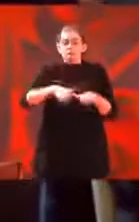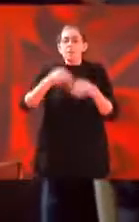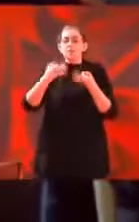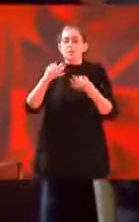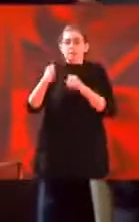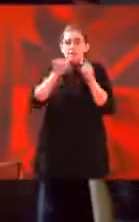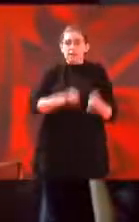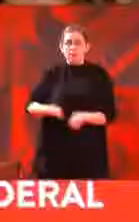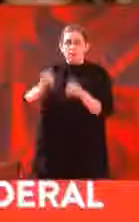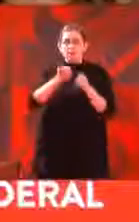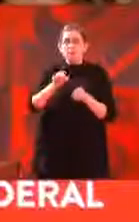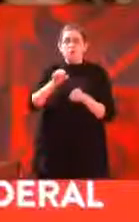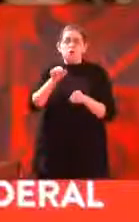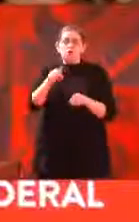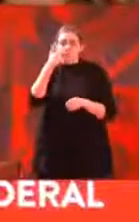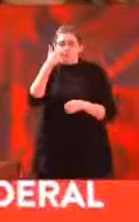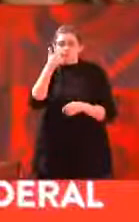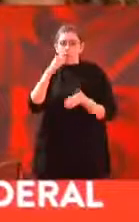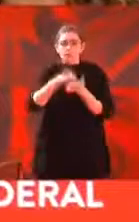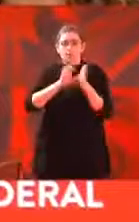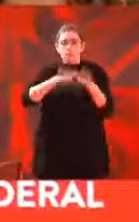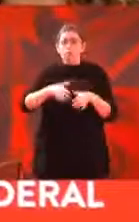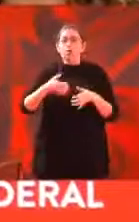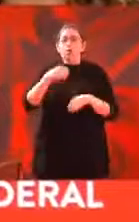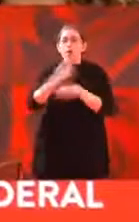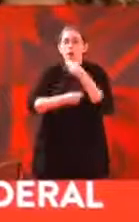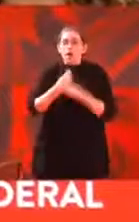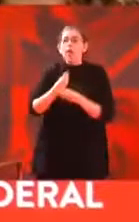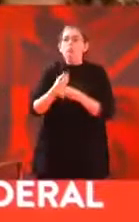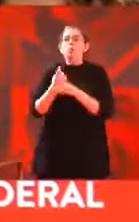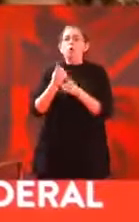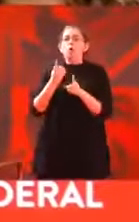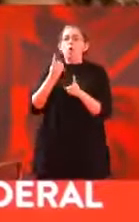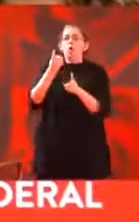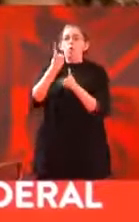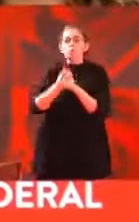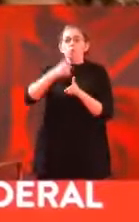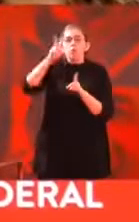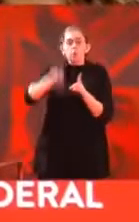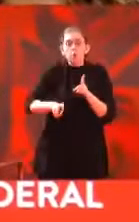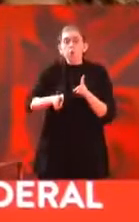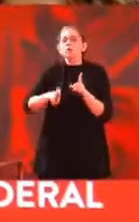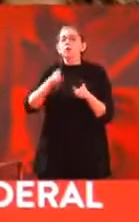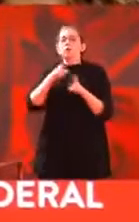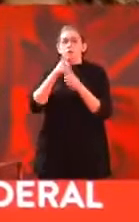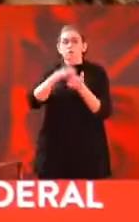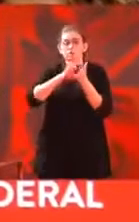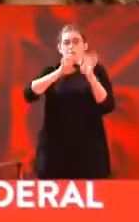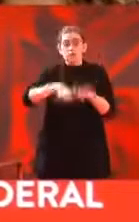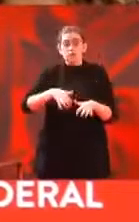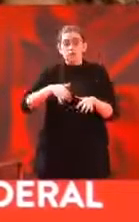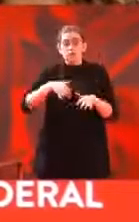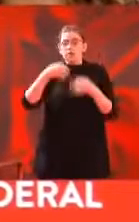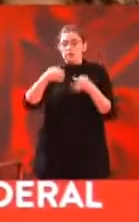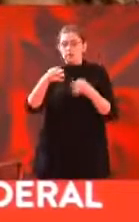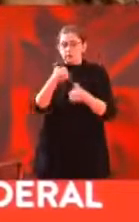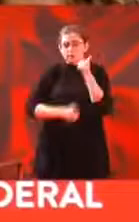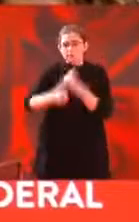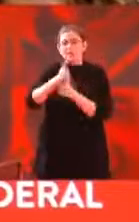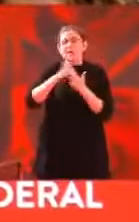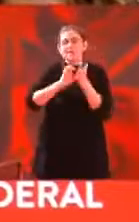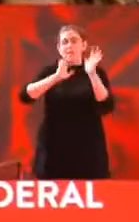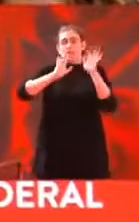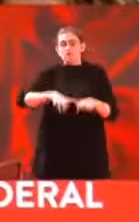los intereses de Castilla y León, haciendo una oposición útil y constructiva por Castilla y León, siempre ante todo y sobre todo Castilla y